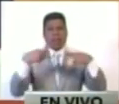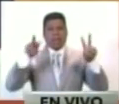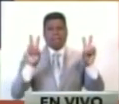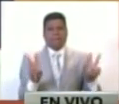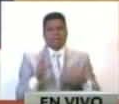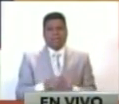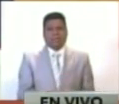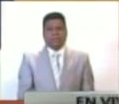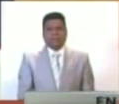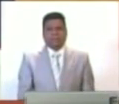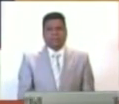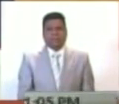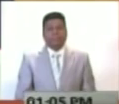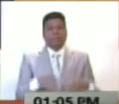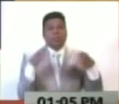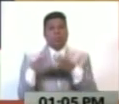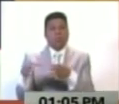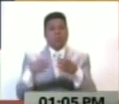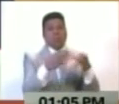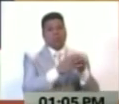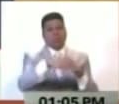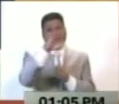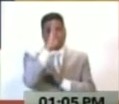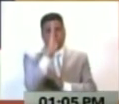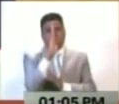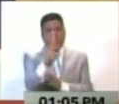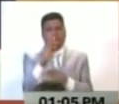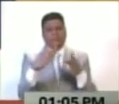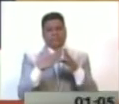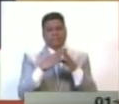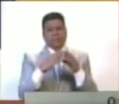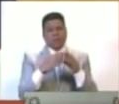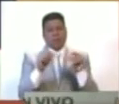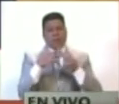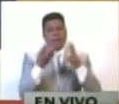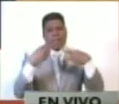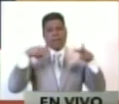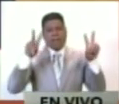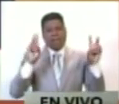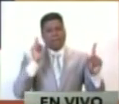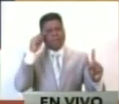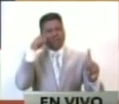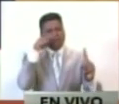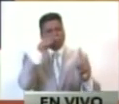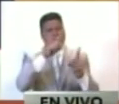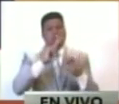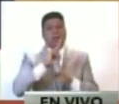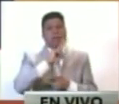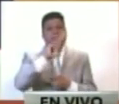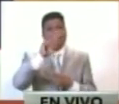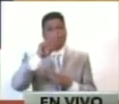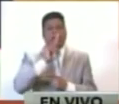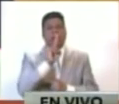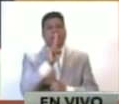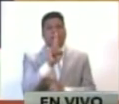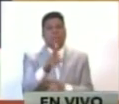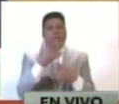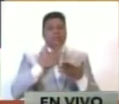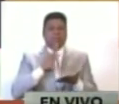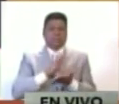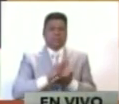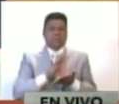es un movimiento orientado por la paz, cuyo objetivo debe ser la resolución pacífica de los